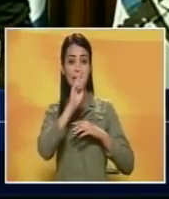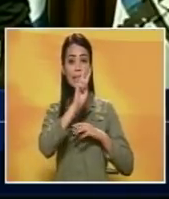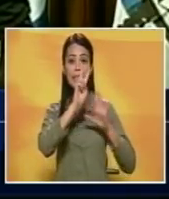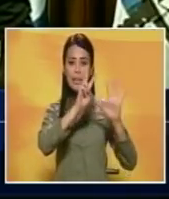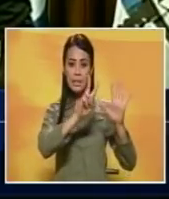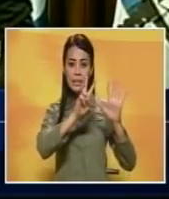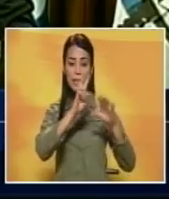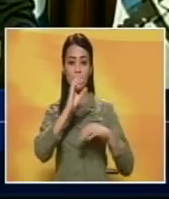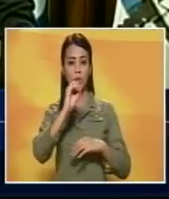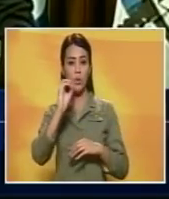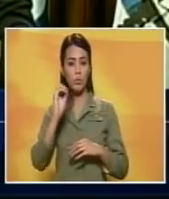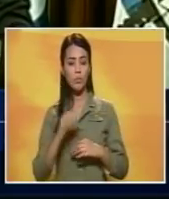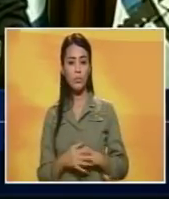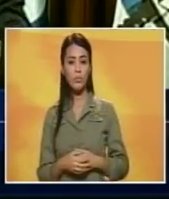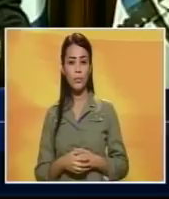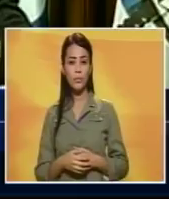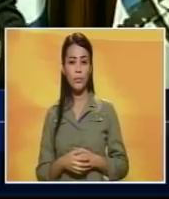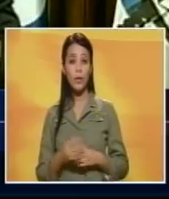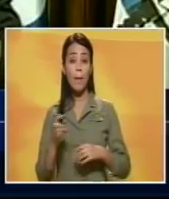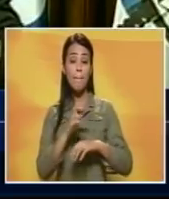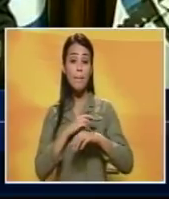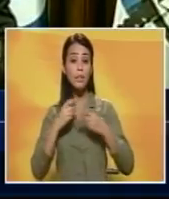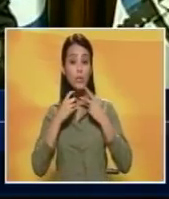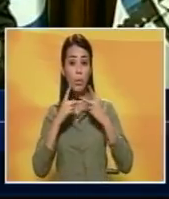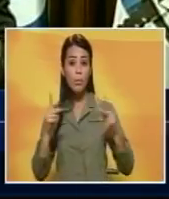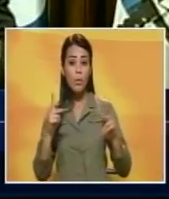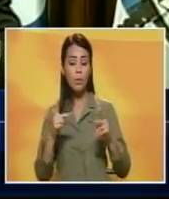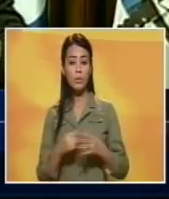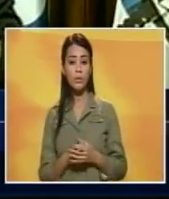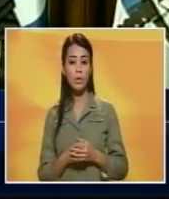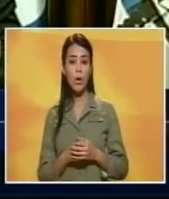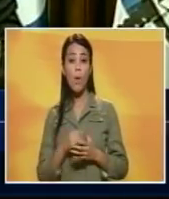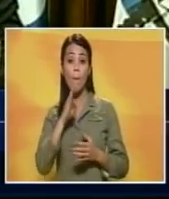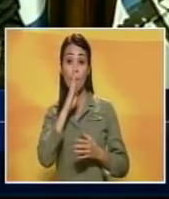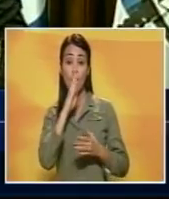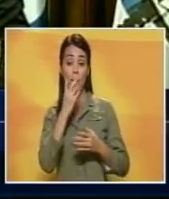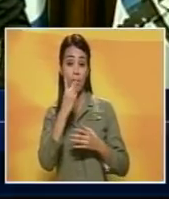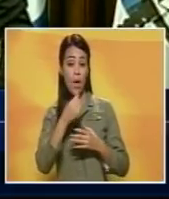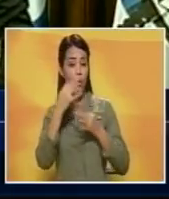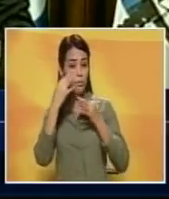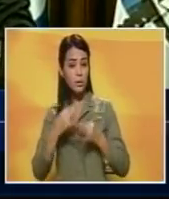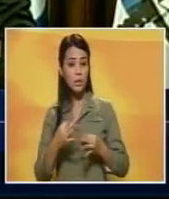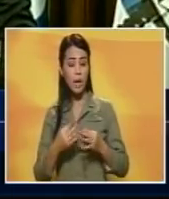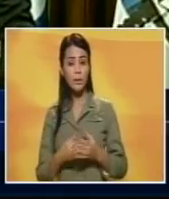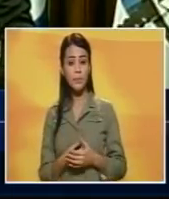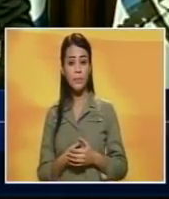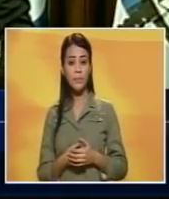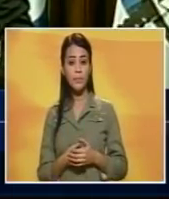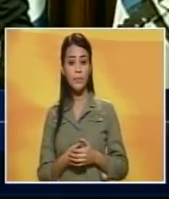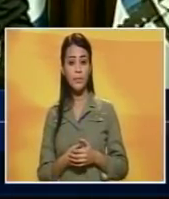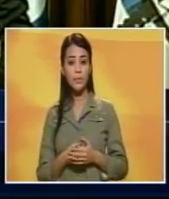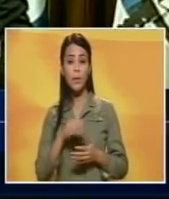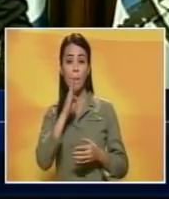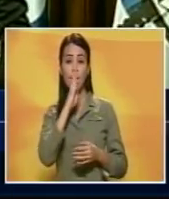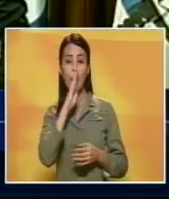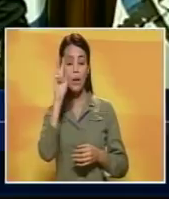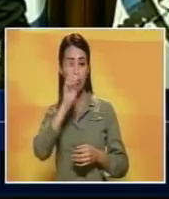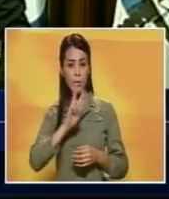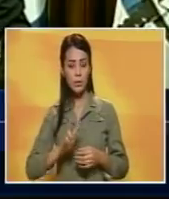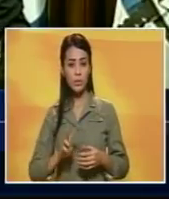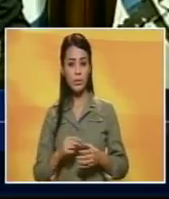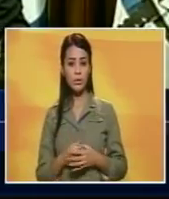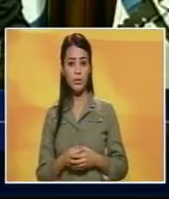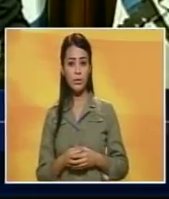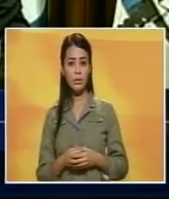2.372.700.000 bolívares. El Ministerio Público aperturó una cuenta de manera oficial, una cuenta corriente en el Banco de